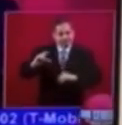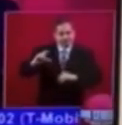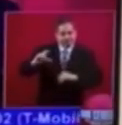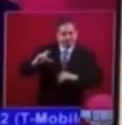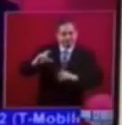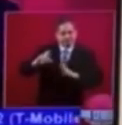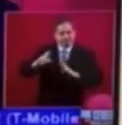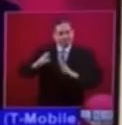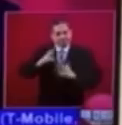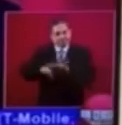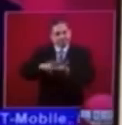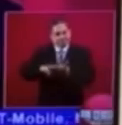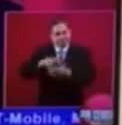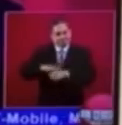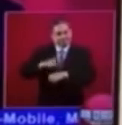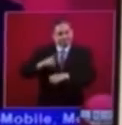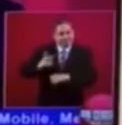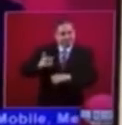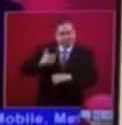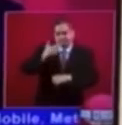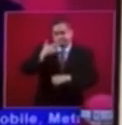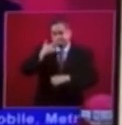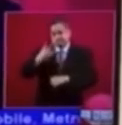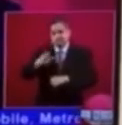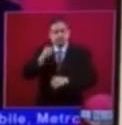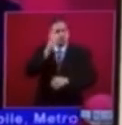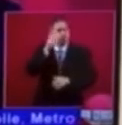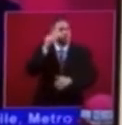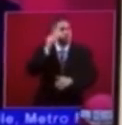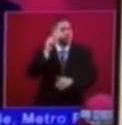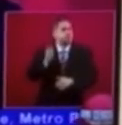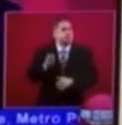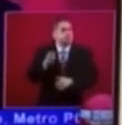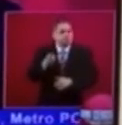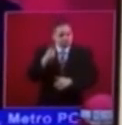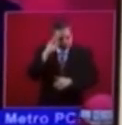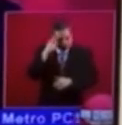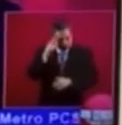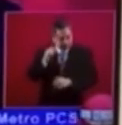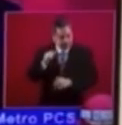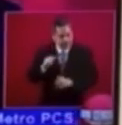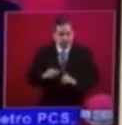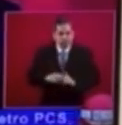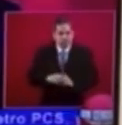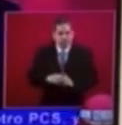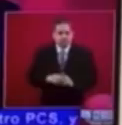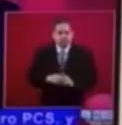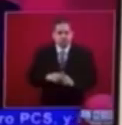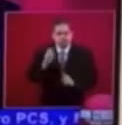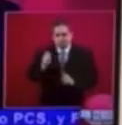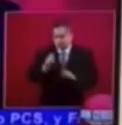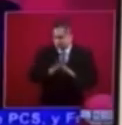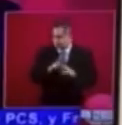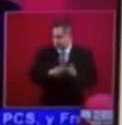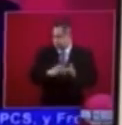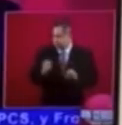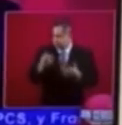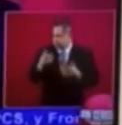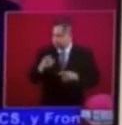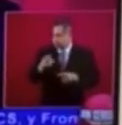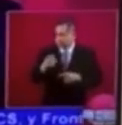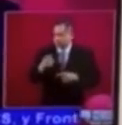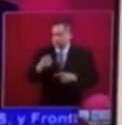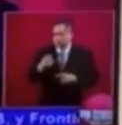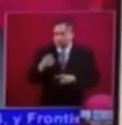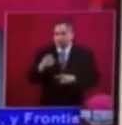hablar del tema de la publicidad oficial planteado desde los corresponsales de los medios que se están beneficiando